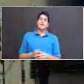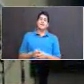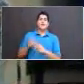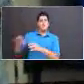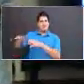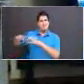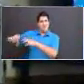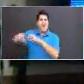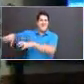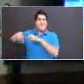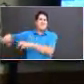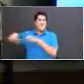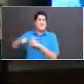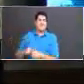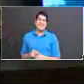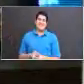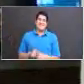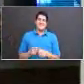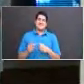Muévalo, no tenga pena.